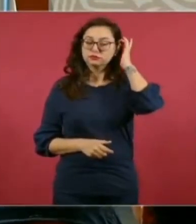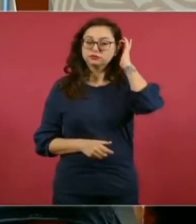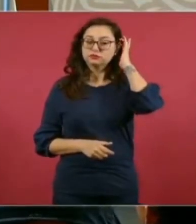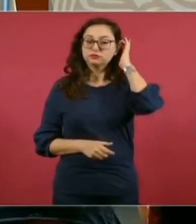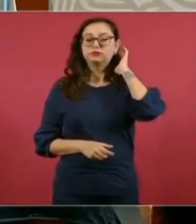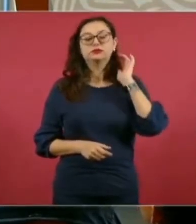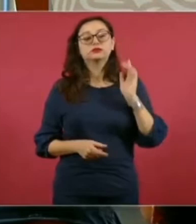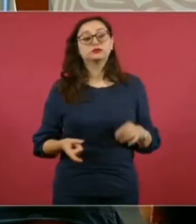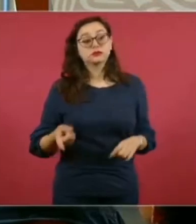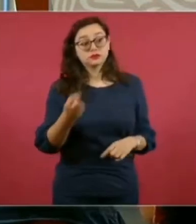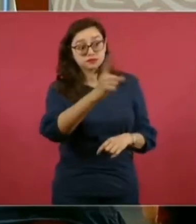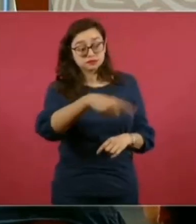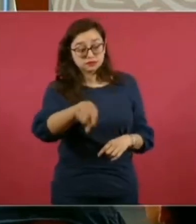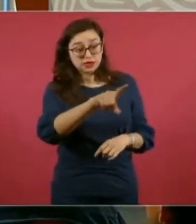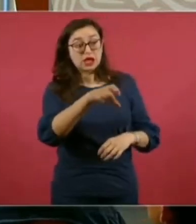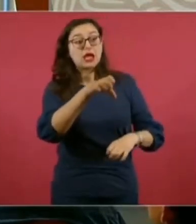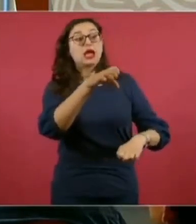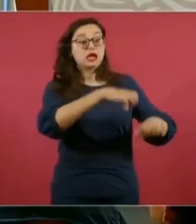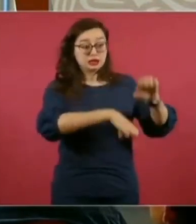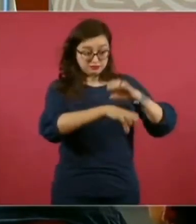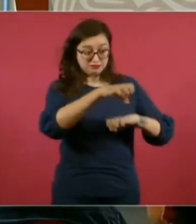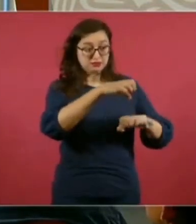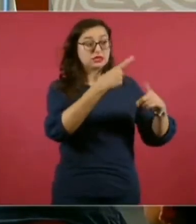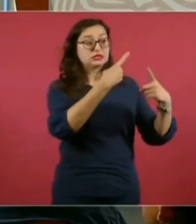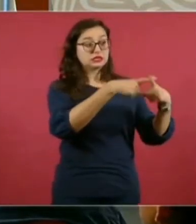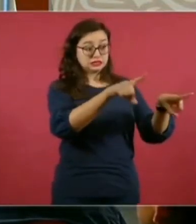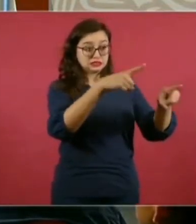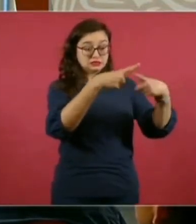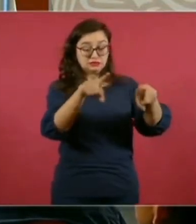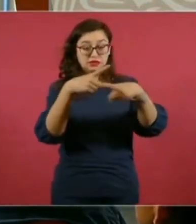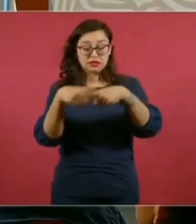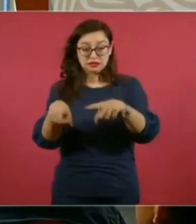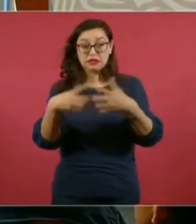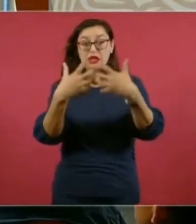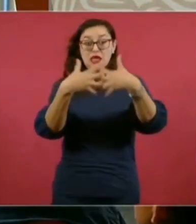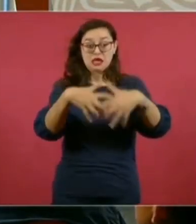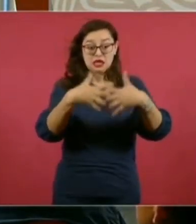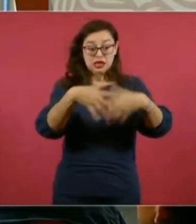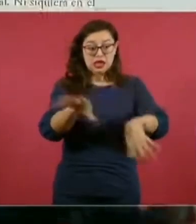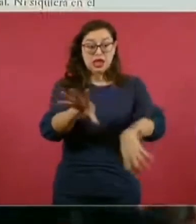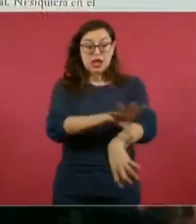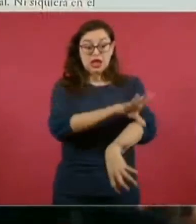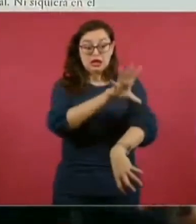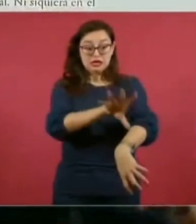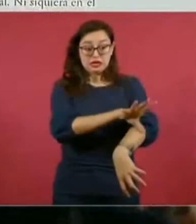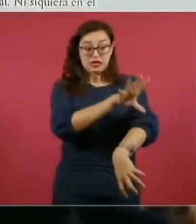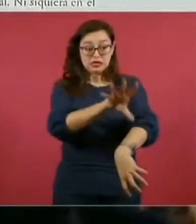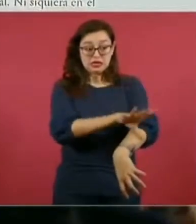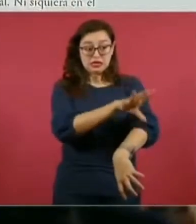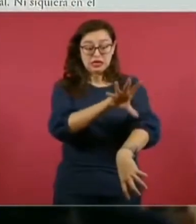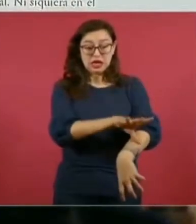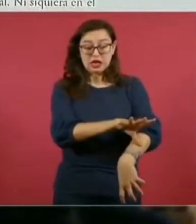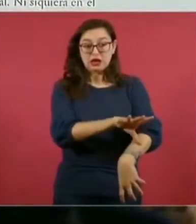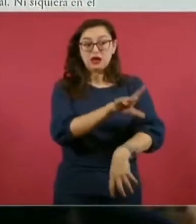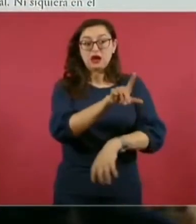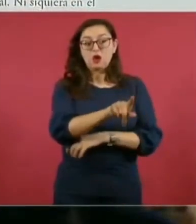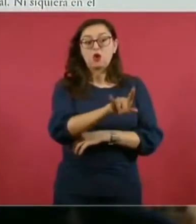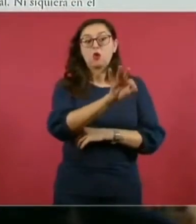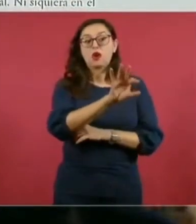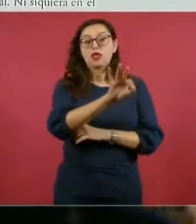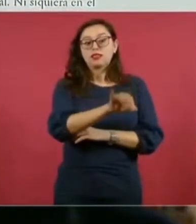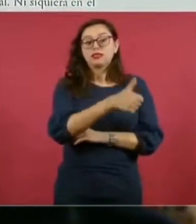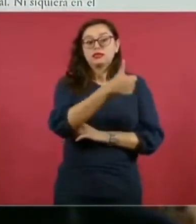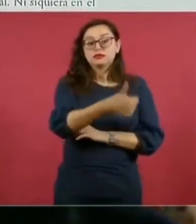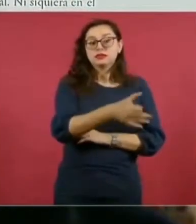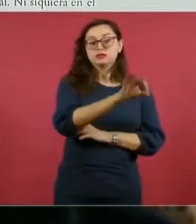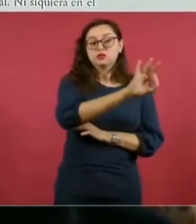elevadísimos a la Comisión Federal de Electricidad o a particulares. En ese entonces, cuando escribí, 46% de la energía